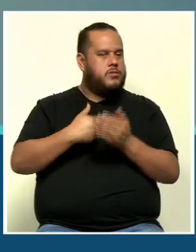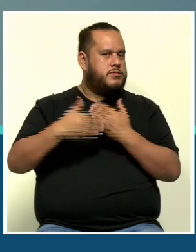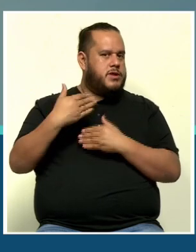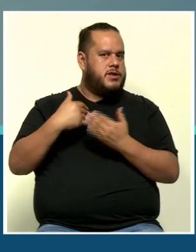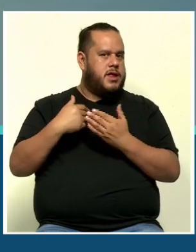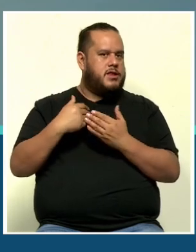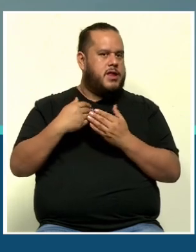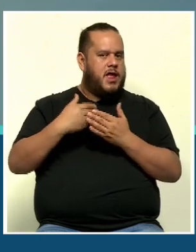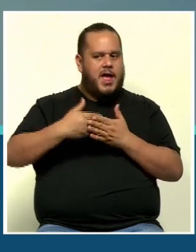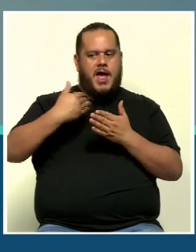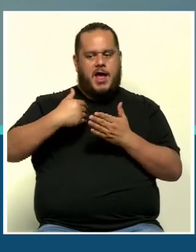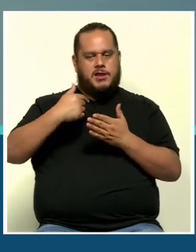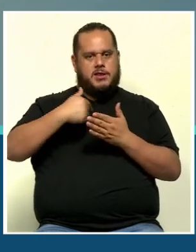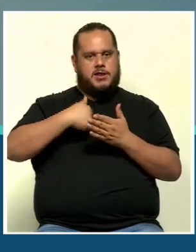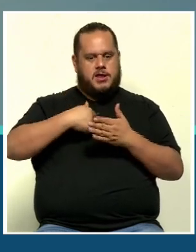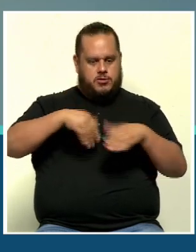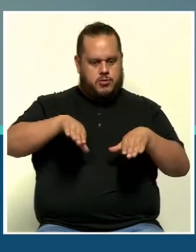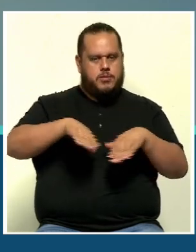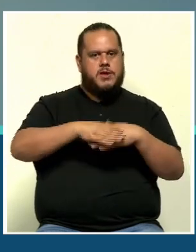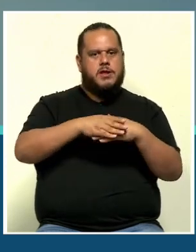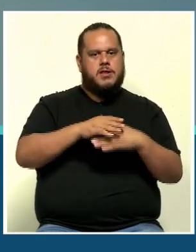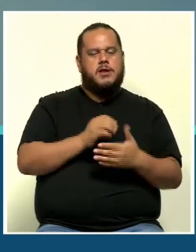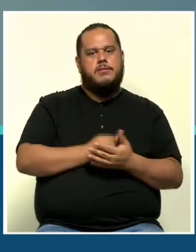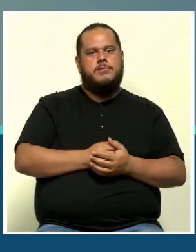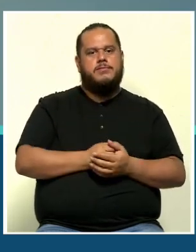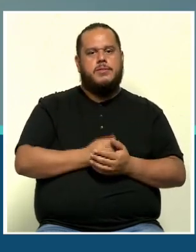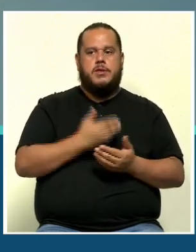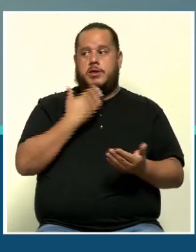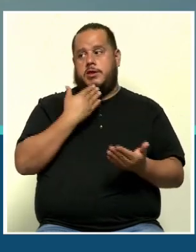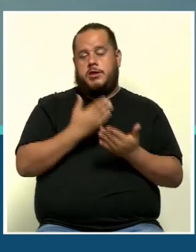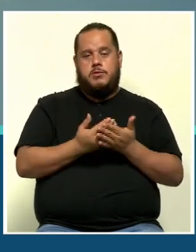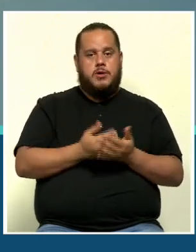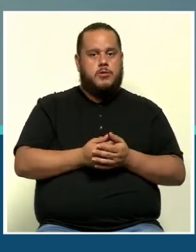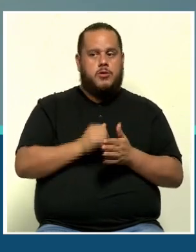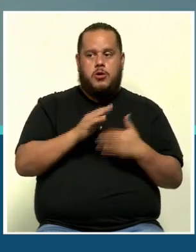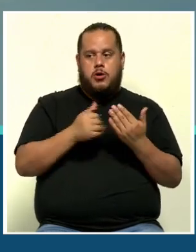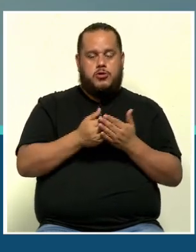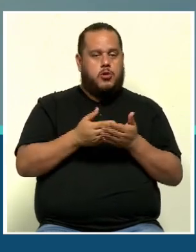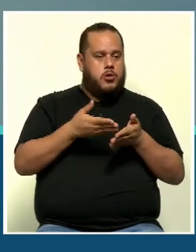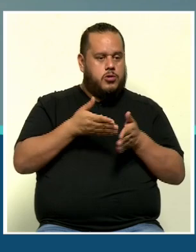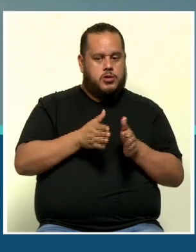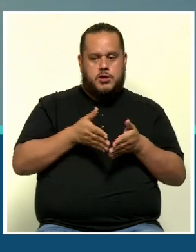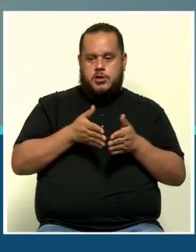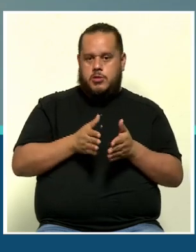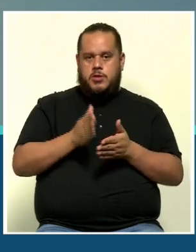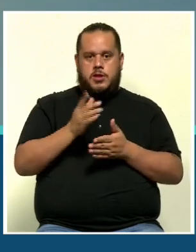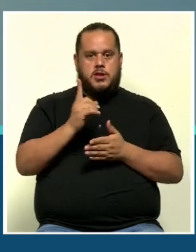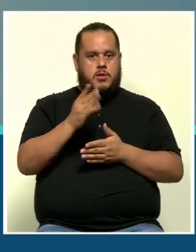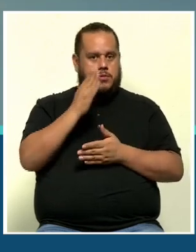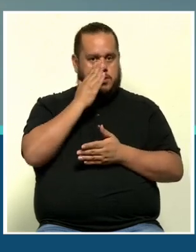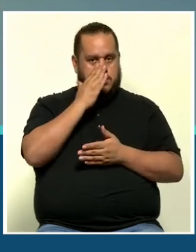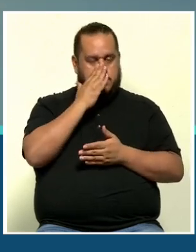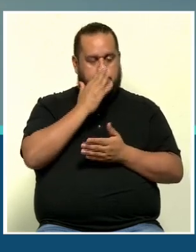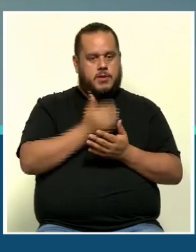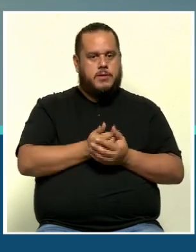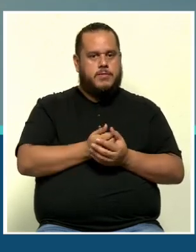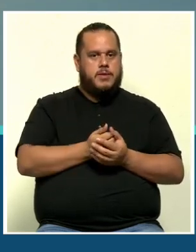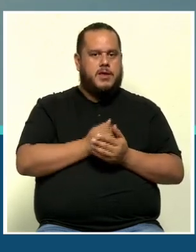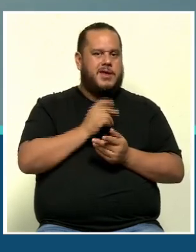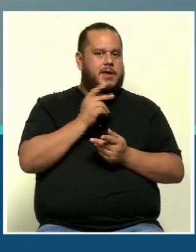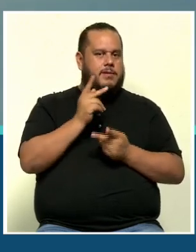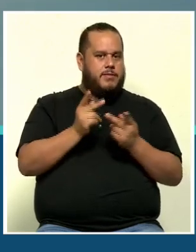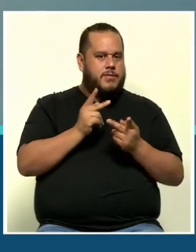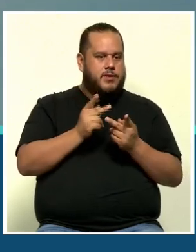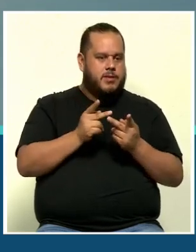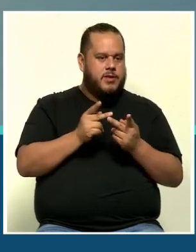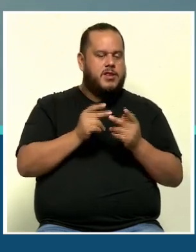desde mucho antes de que yo contrajera matrimonio. Y bueno, todos los que somos hijos de una madre, perfectamente